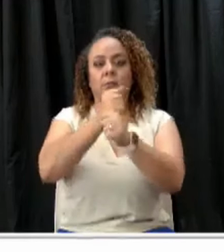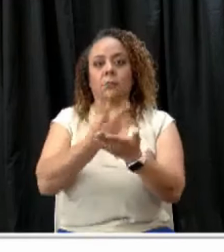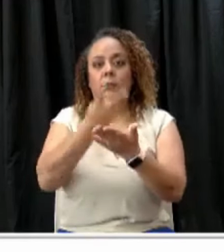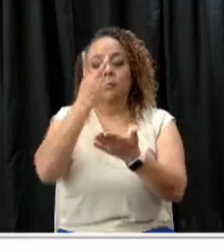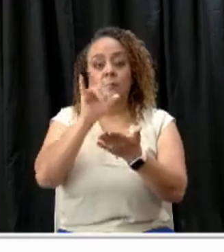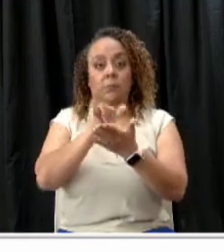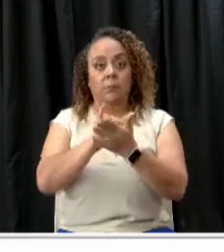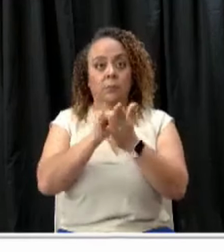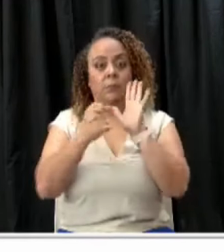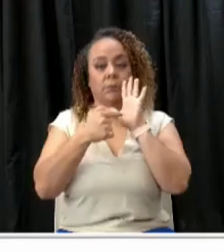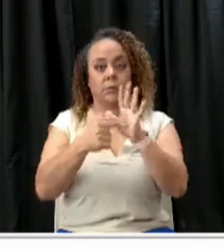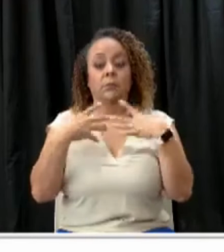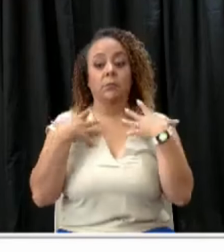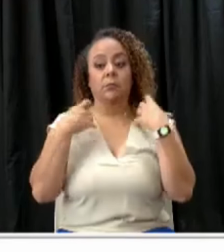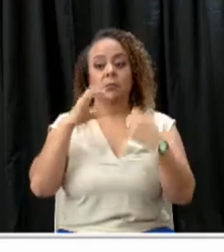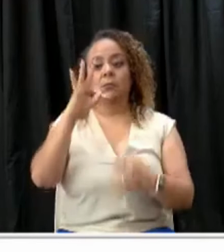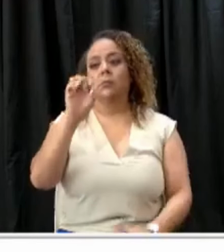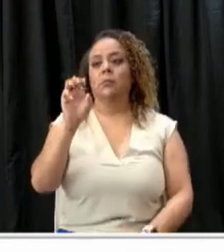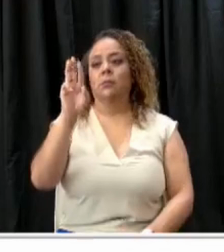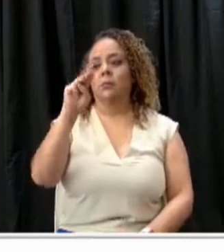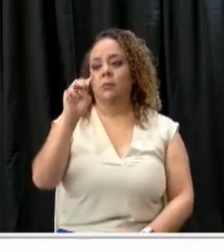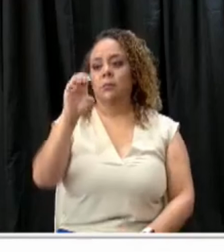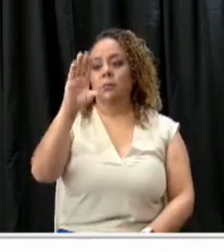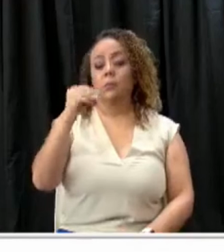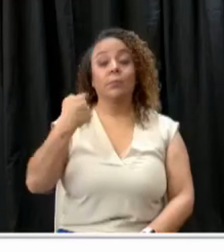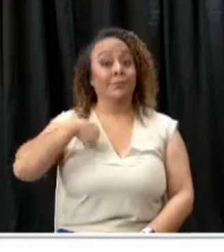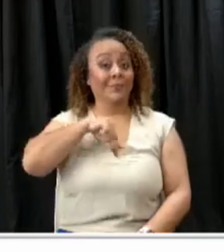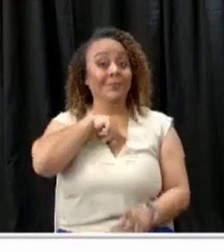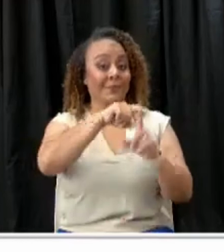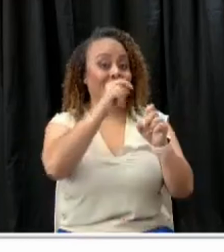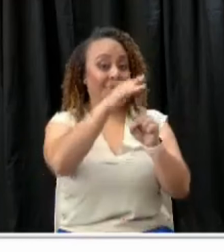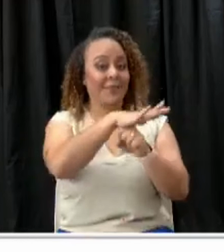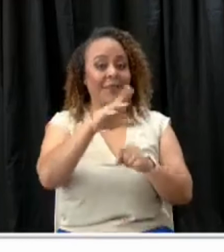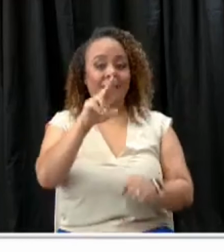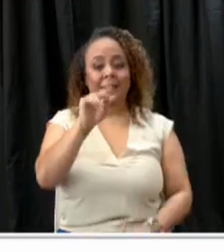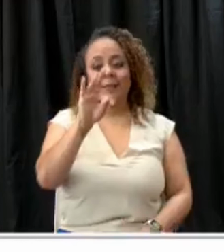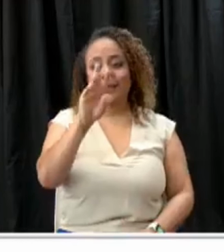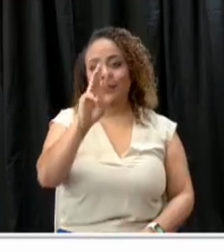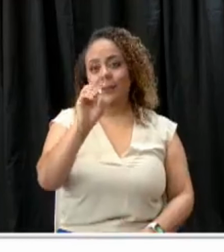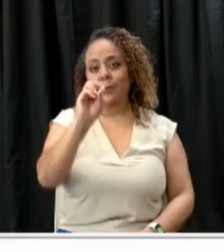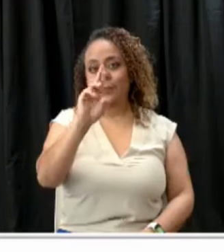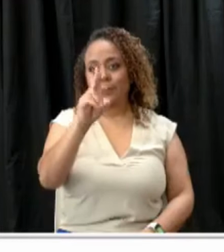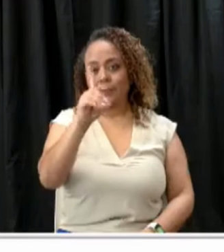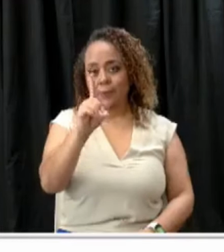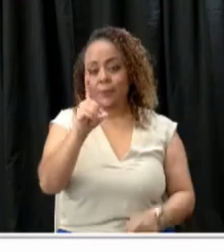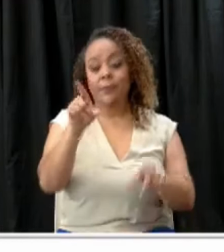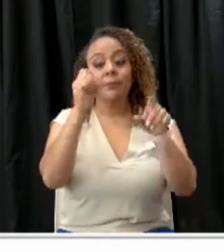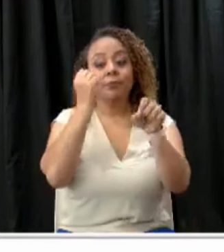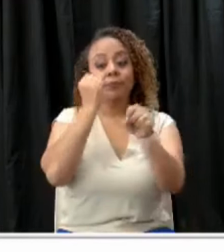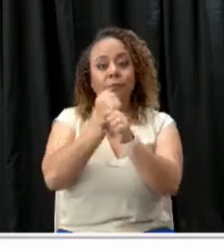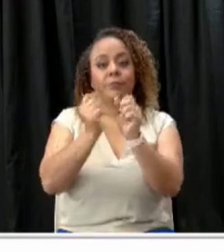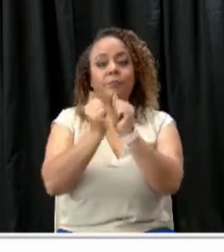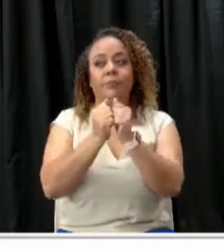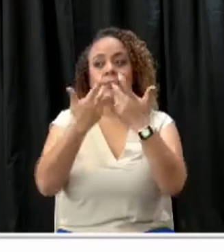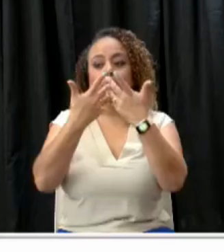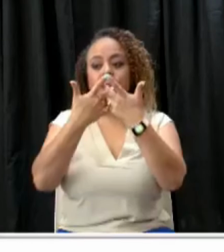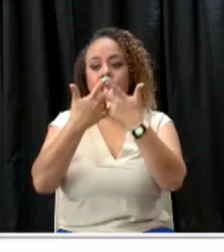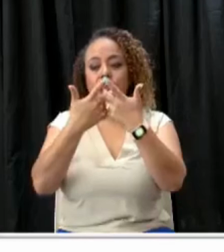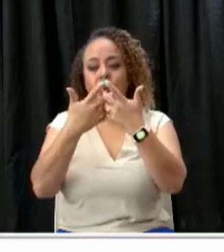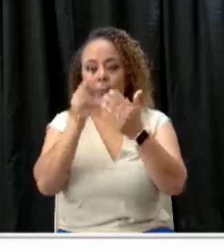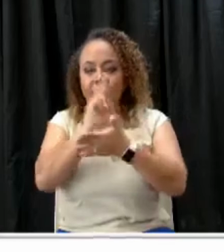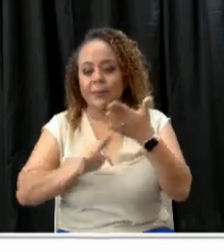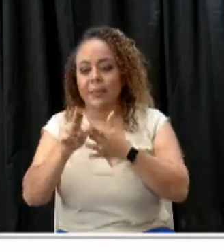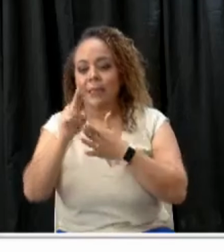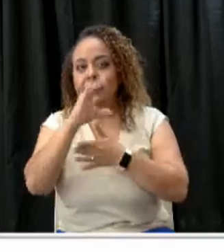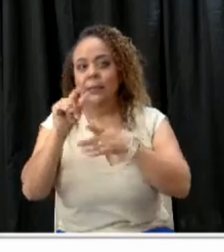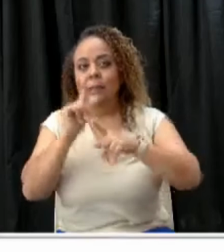exposición del estrés térmico. Nosotros desde la Isla Network también participamos con universidades y laboratorios